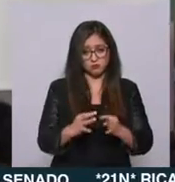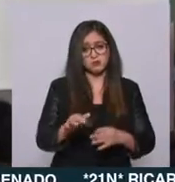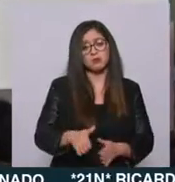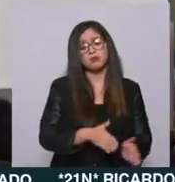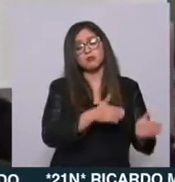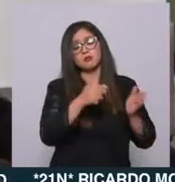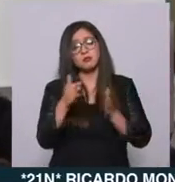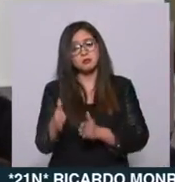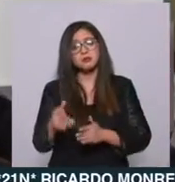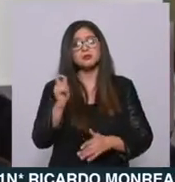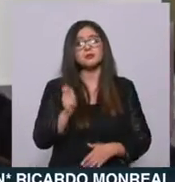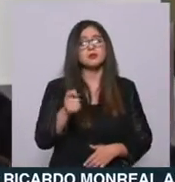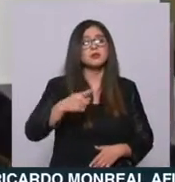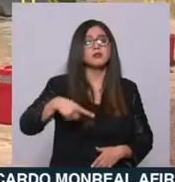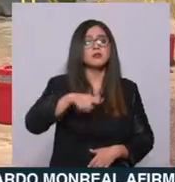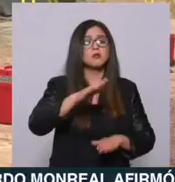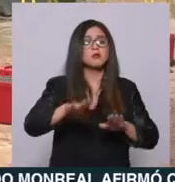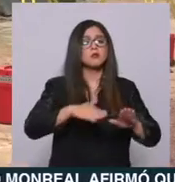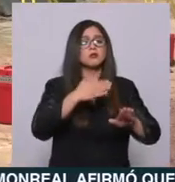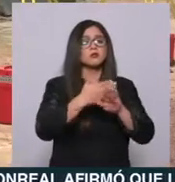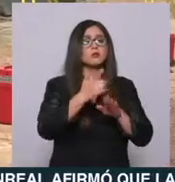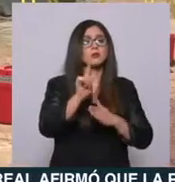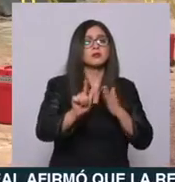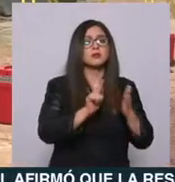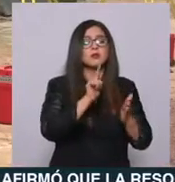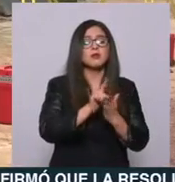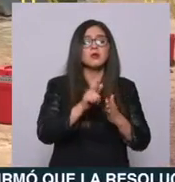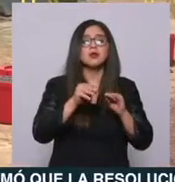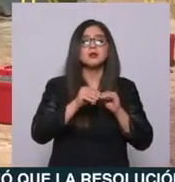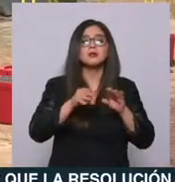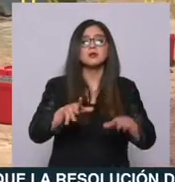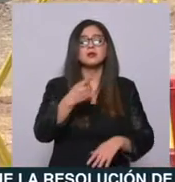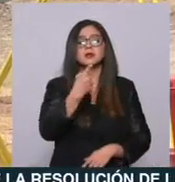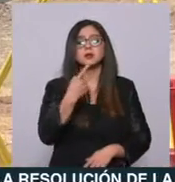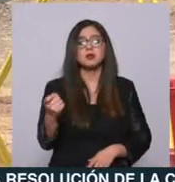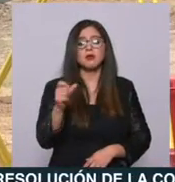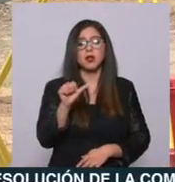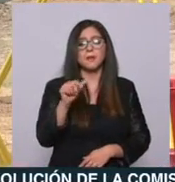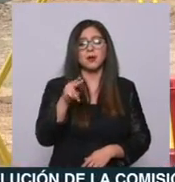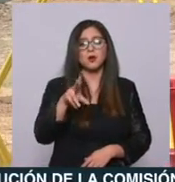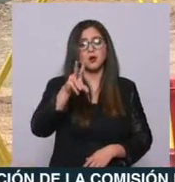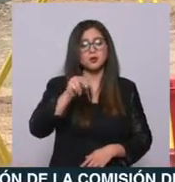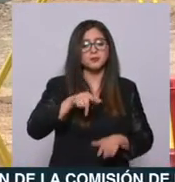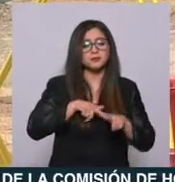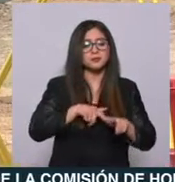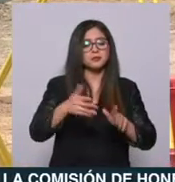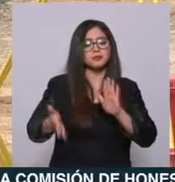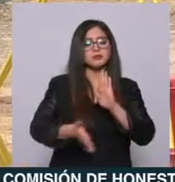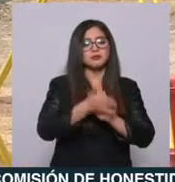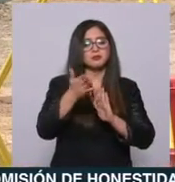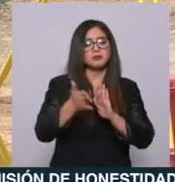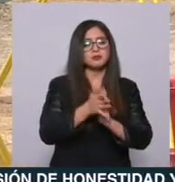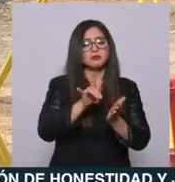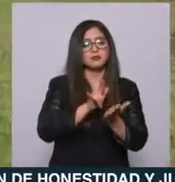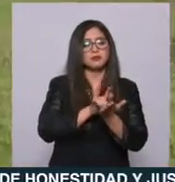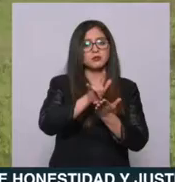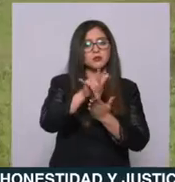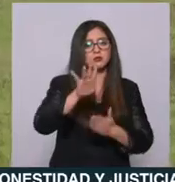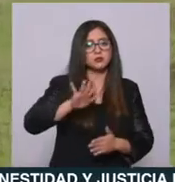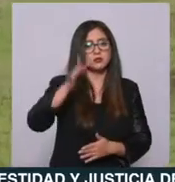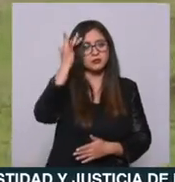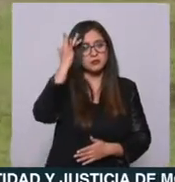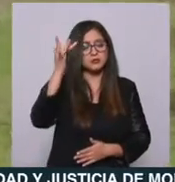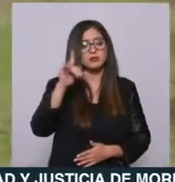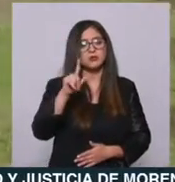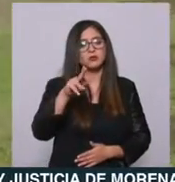una especie de sabotaje legal con el que se han promovido cerca de 100 amparos para evitar la construcción del aeropuerto de Santa Lucía.